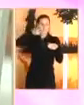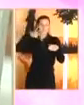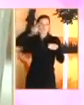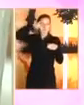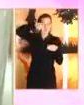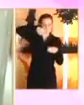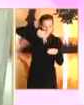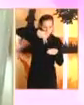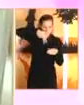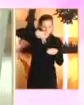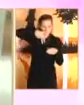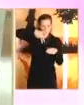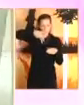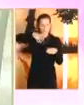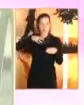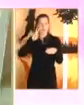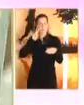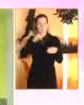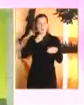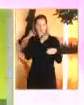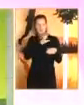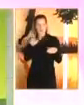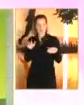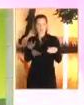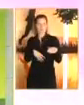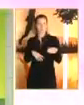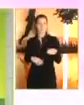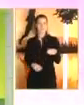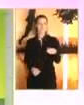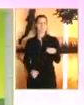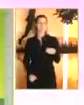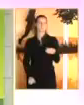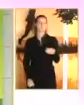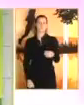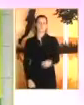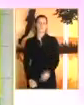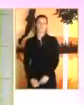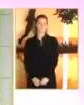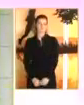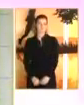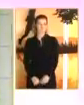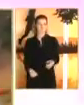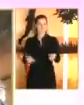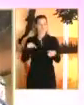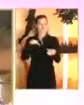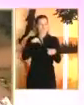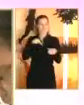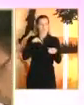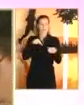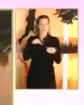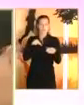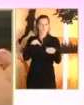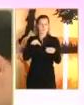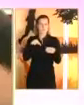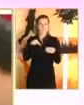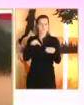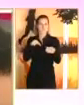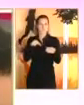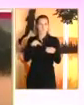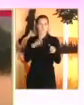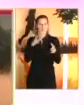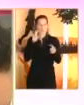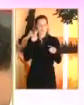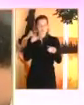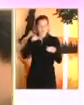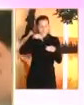ver el ADN. Sí, no. Pero necesitaríamos quizá una... Y esta es... vamos a ver. No,